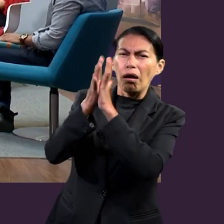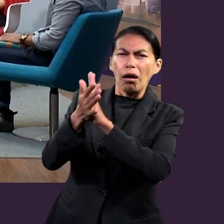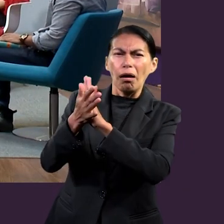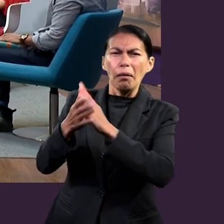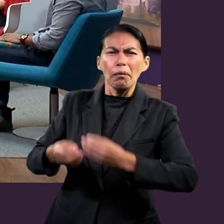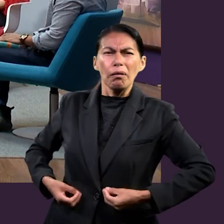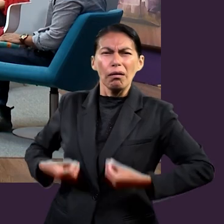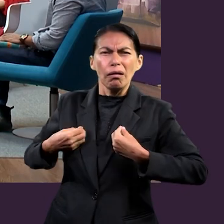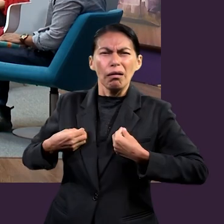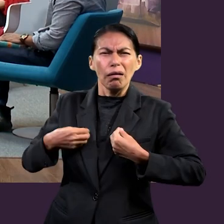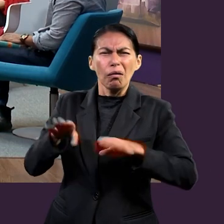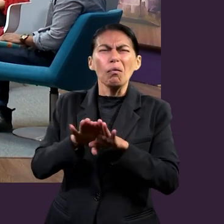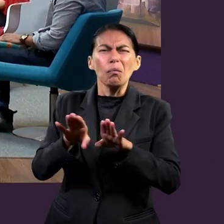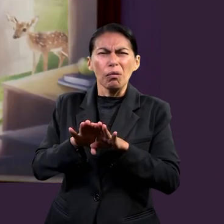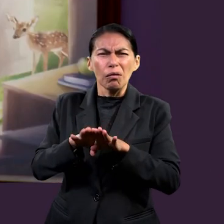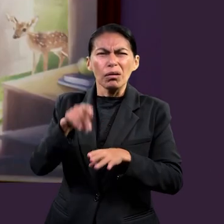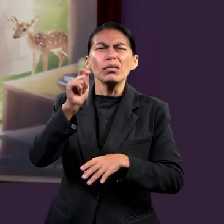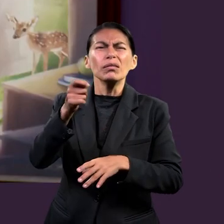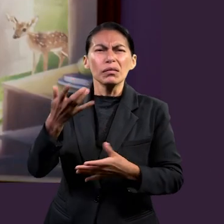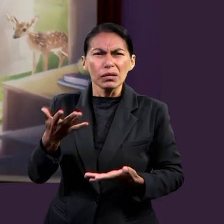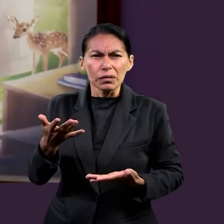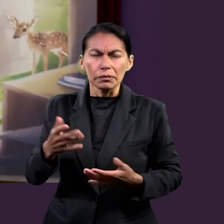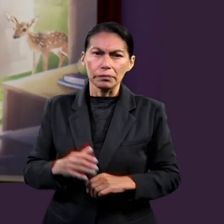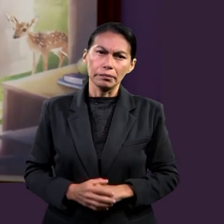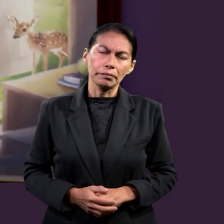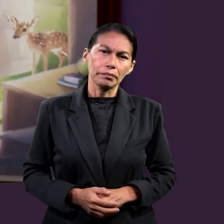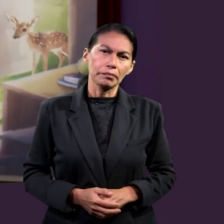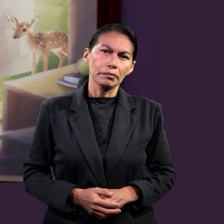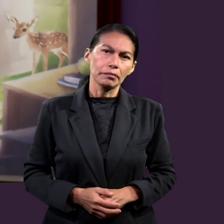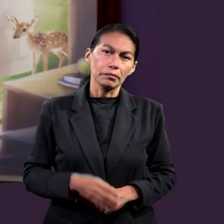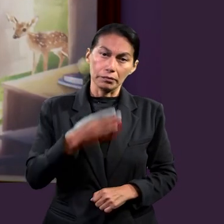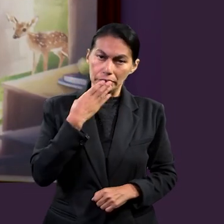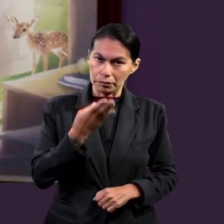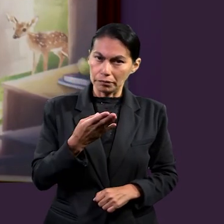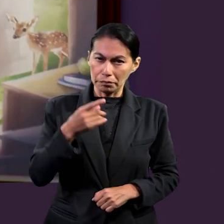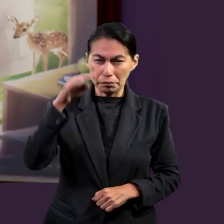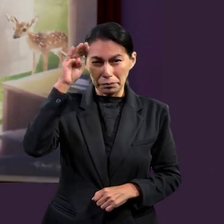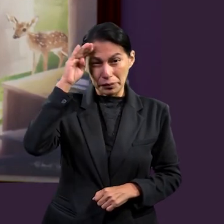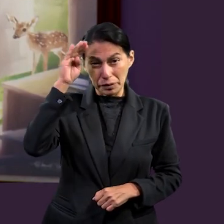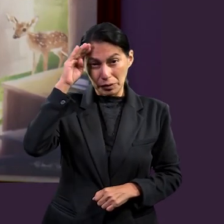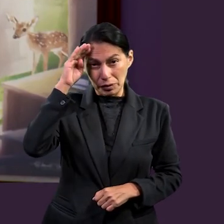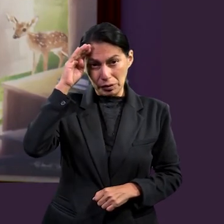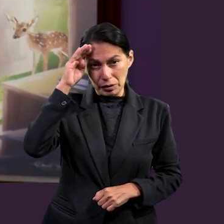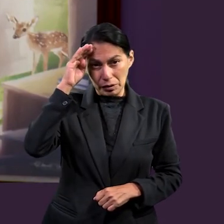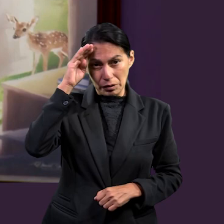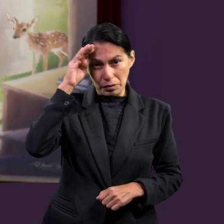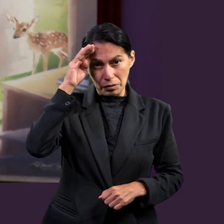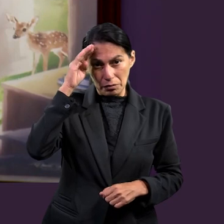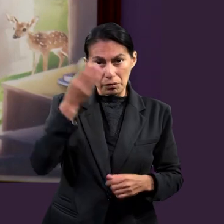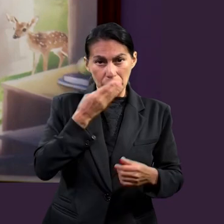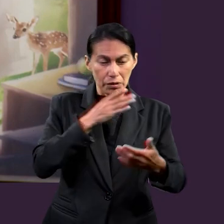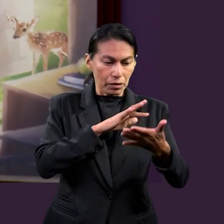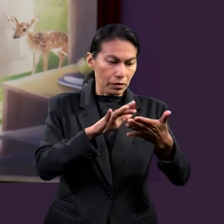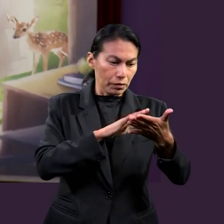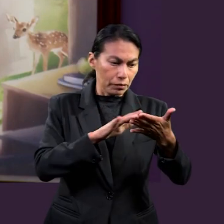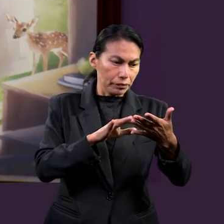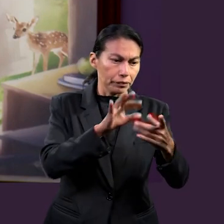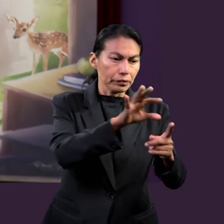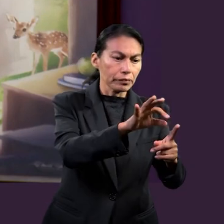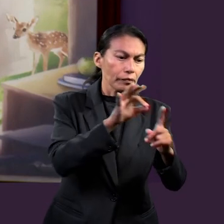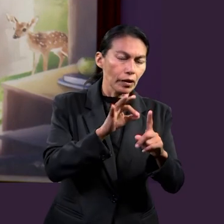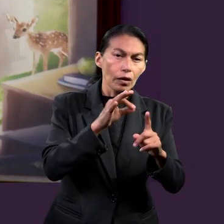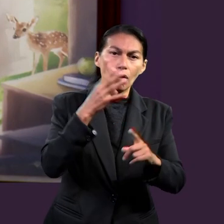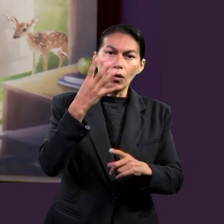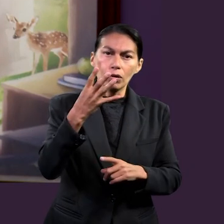parece? Ok, yo creo que podemos leer una cita bíblica que se encuentra en Efesios 4, 22 al